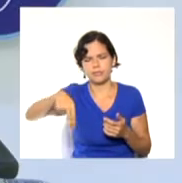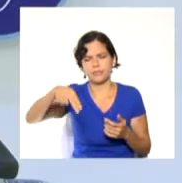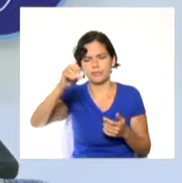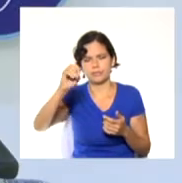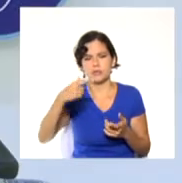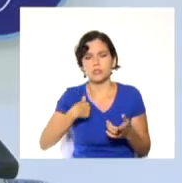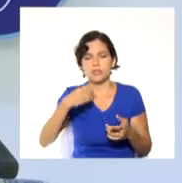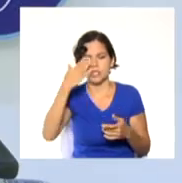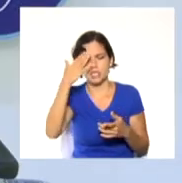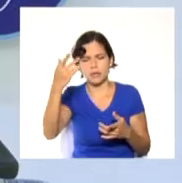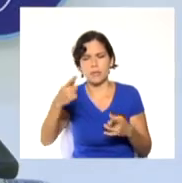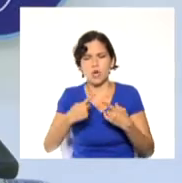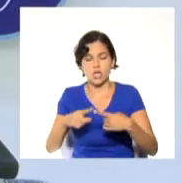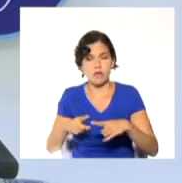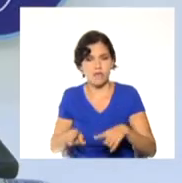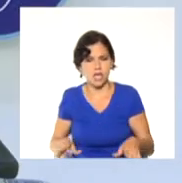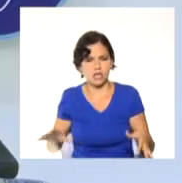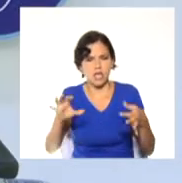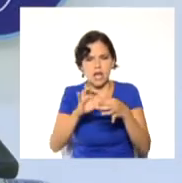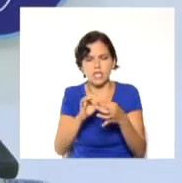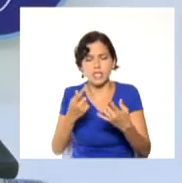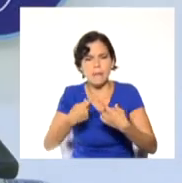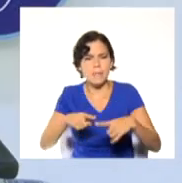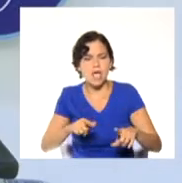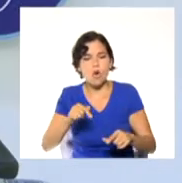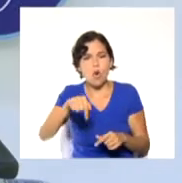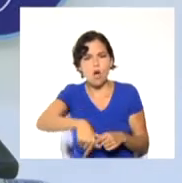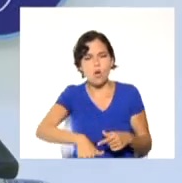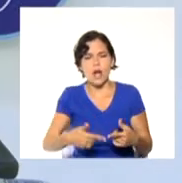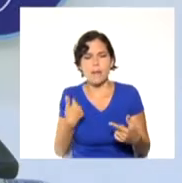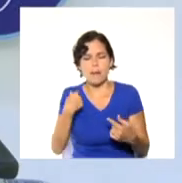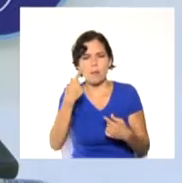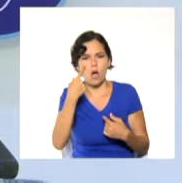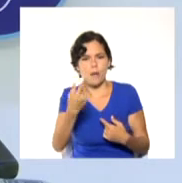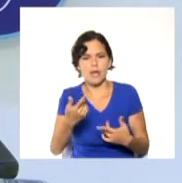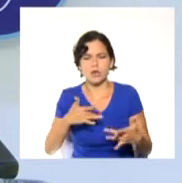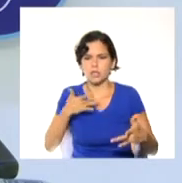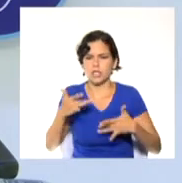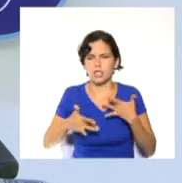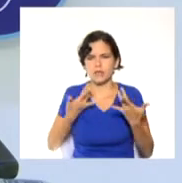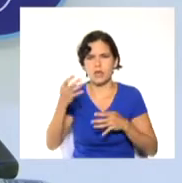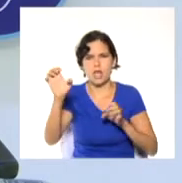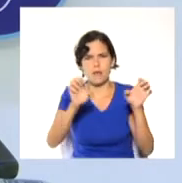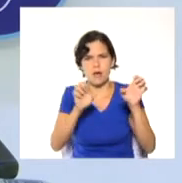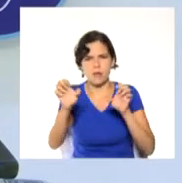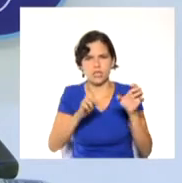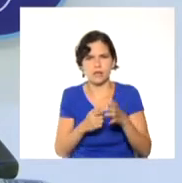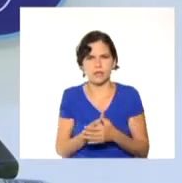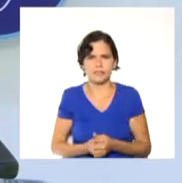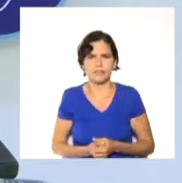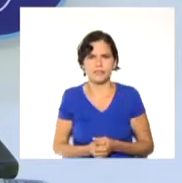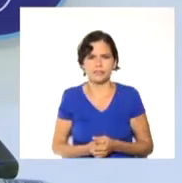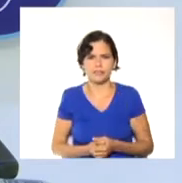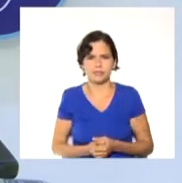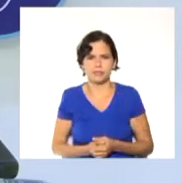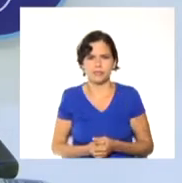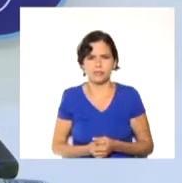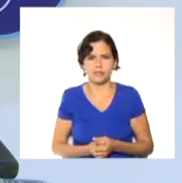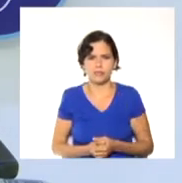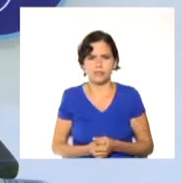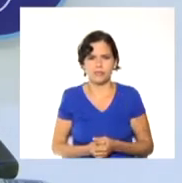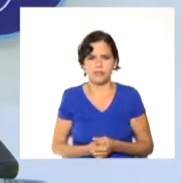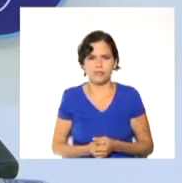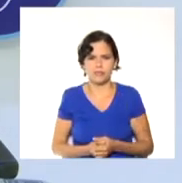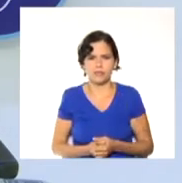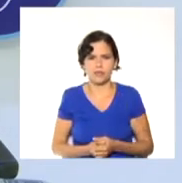tipos de enlaces, pero ahora vamos a ver nuestras actividades evaluativas en pantalla. Tenemos